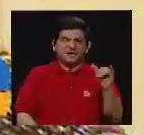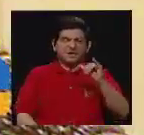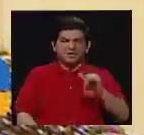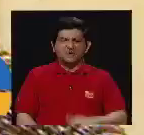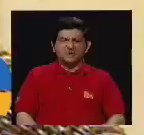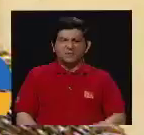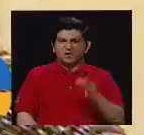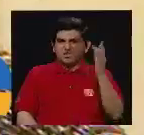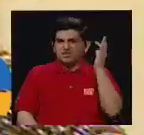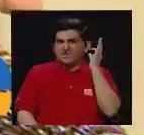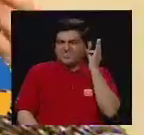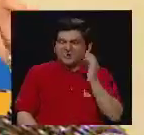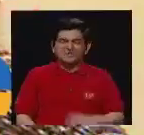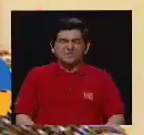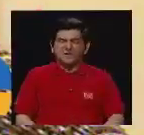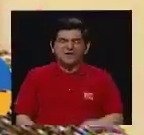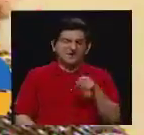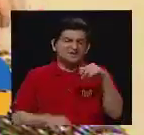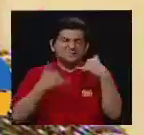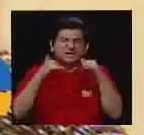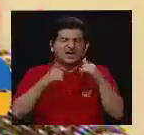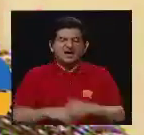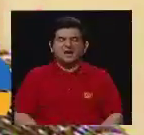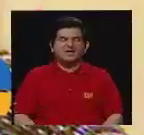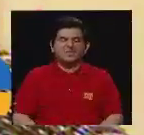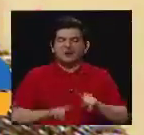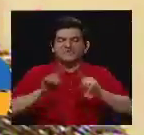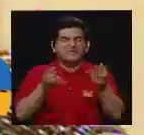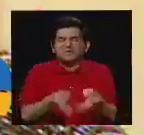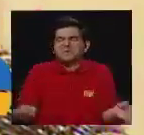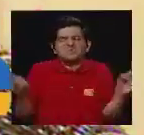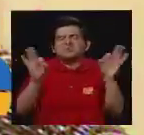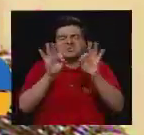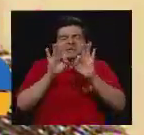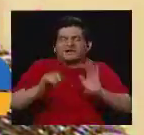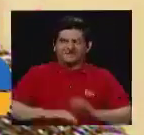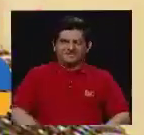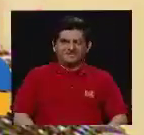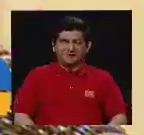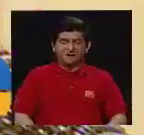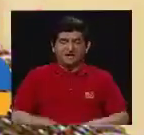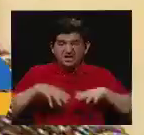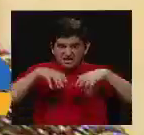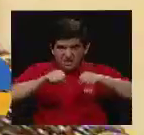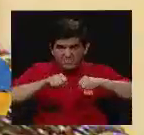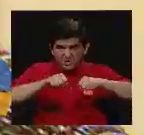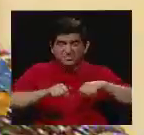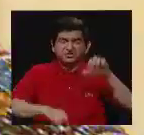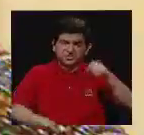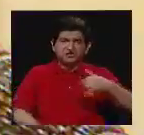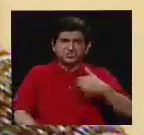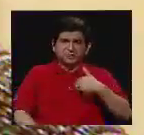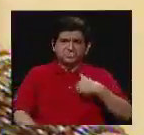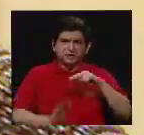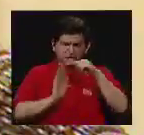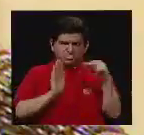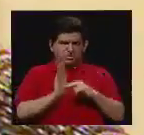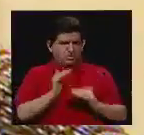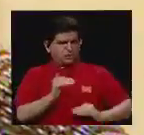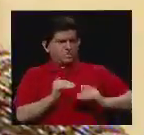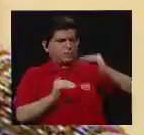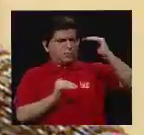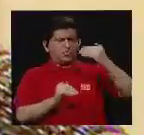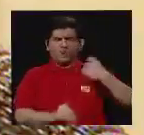chiquillos cuando jugábamos de mantequilla, la que no podía jugar esa era como mantequilla. se graduaban, muchas tenían